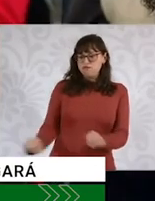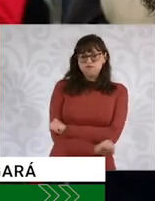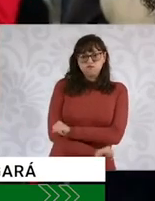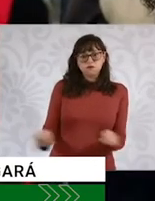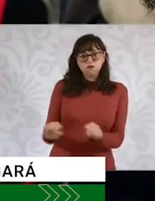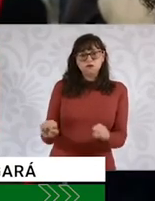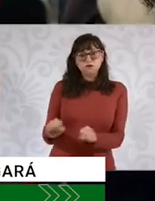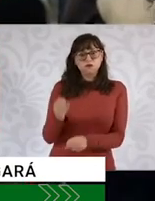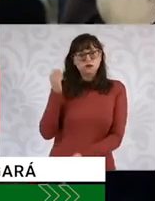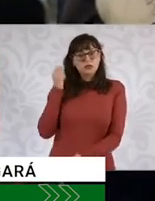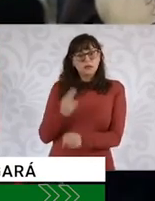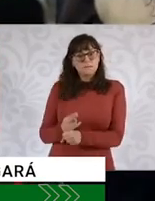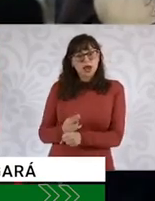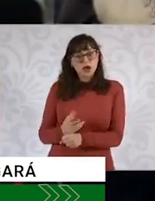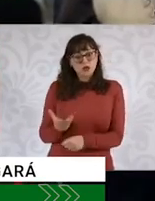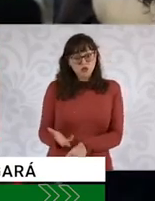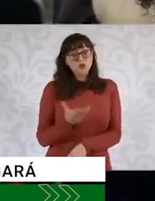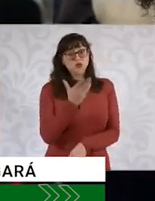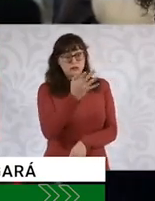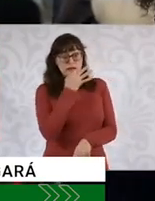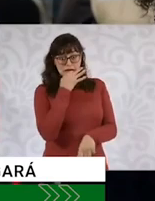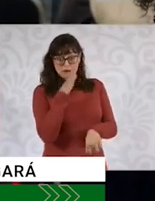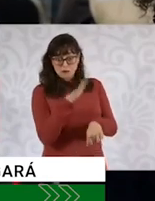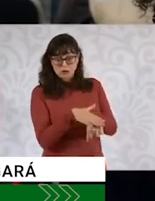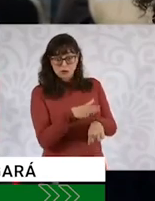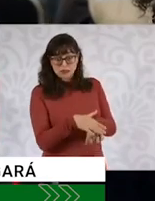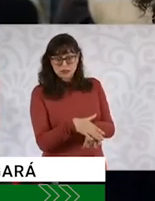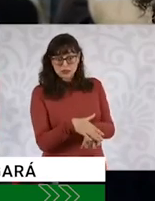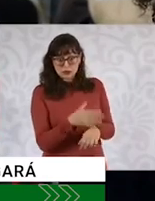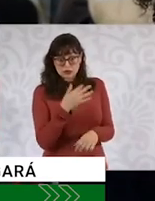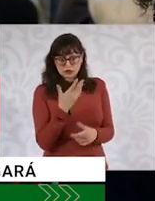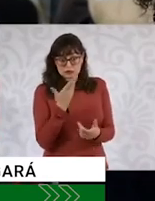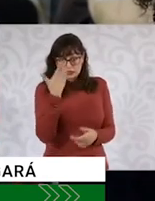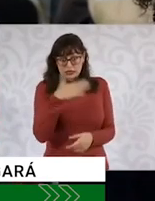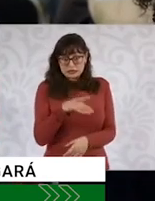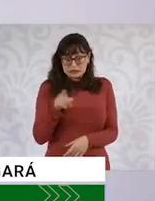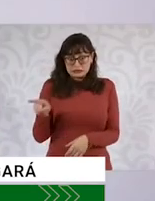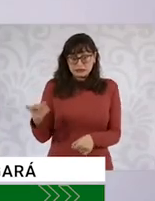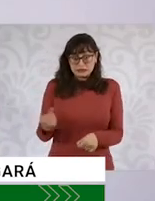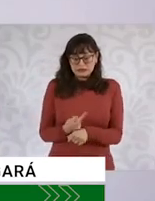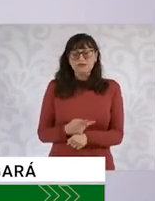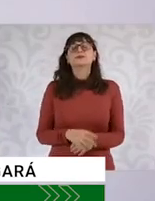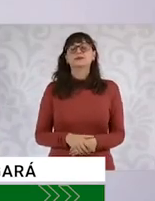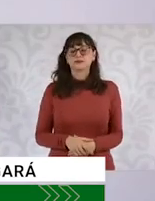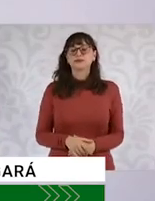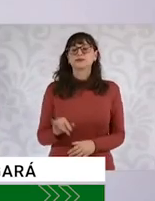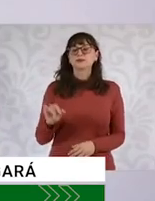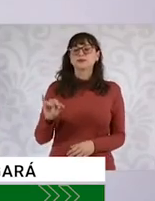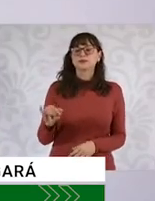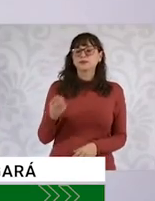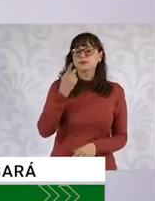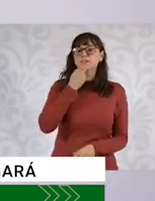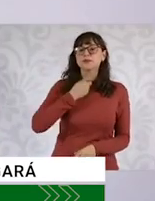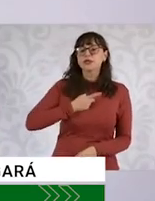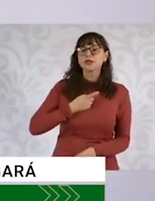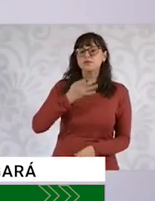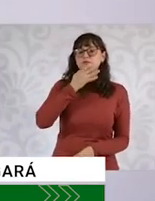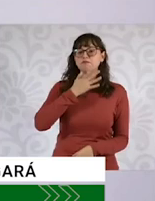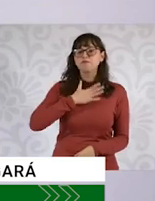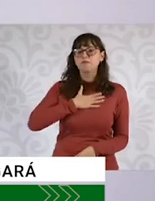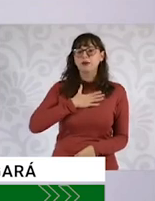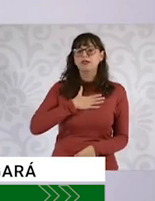que se investigará la explosión del coche bomba en Acámaro, Guanajuato. Sí, se informó en el Gabinete de Seguridad y